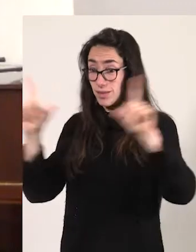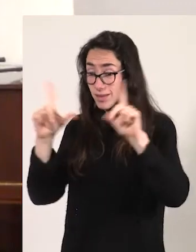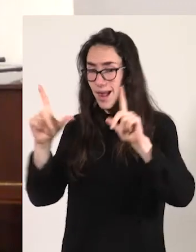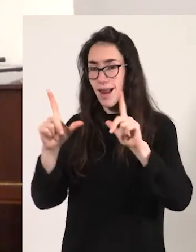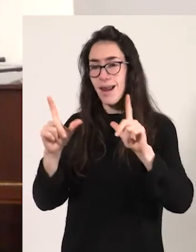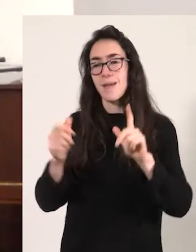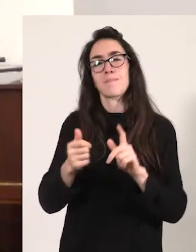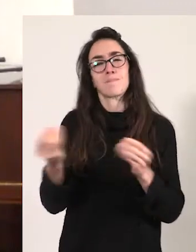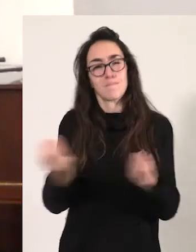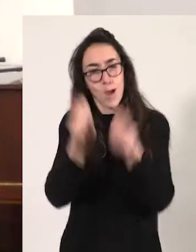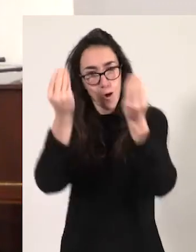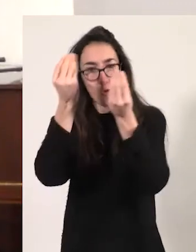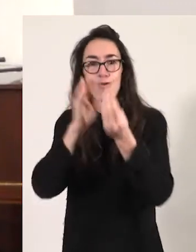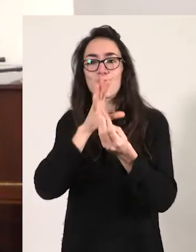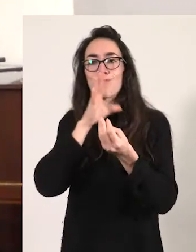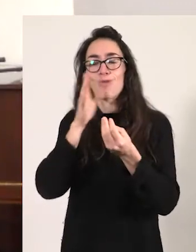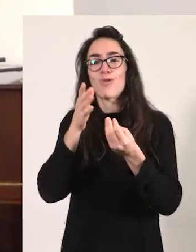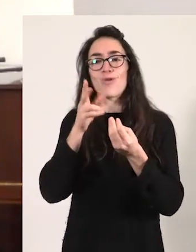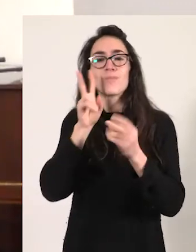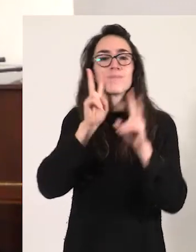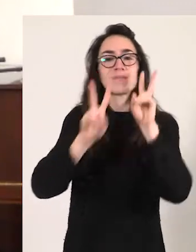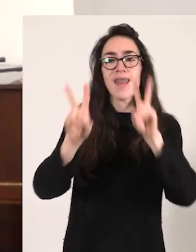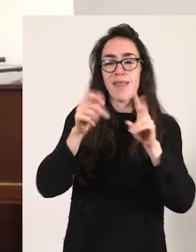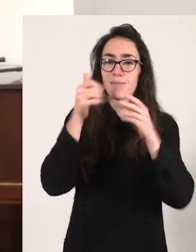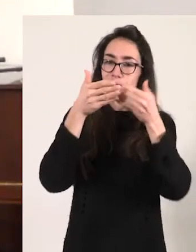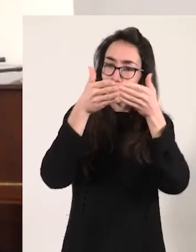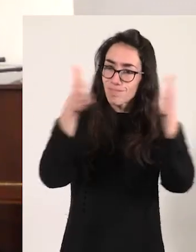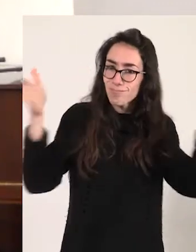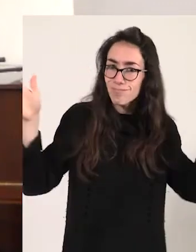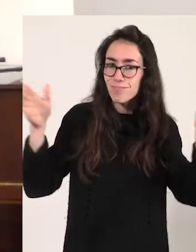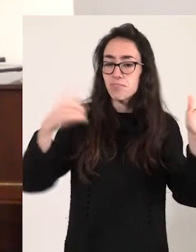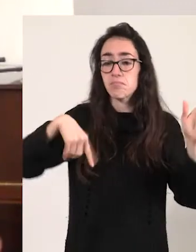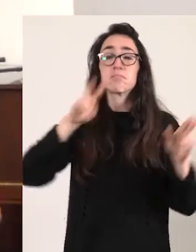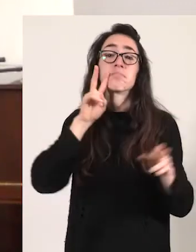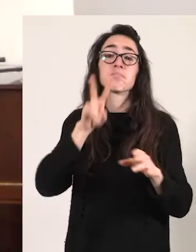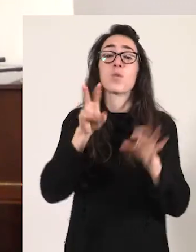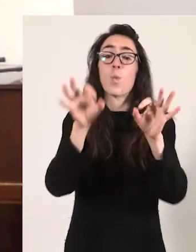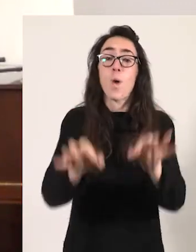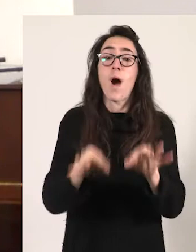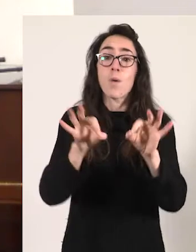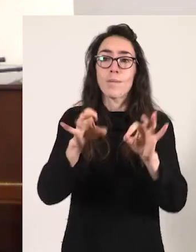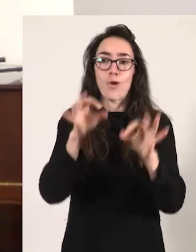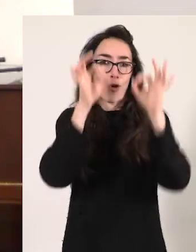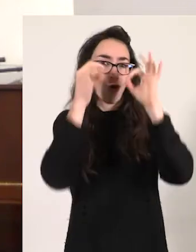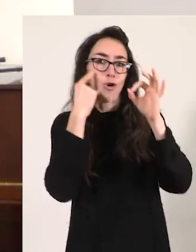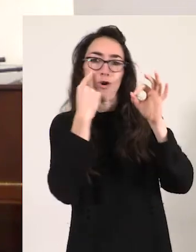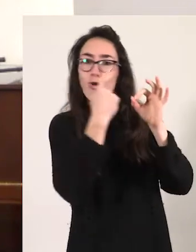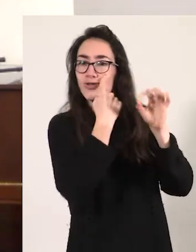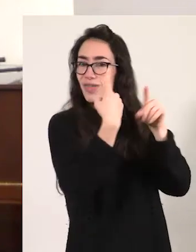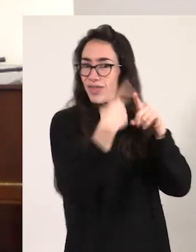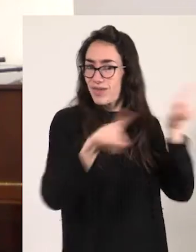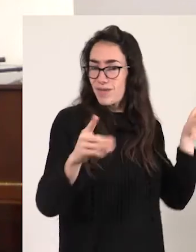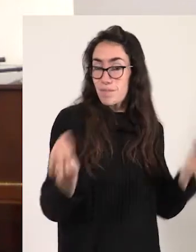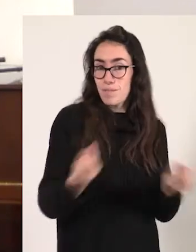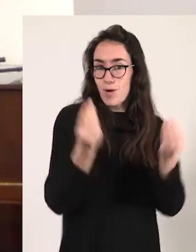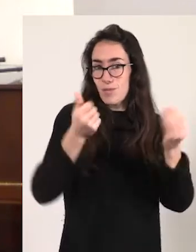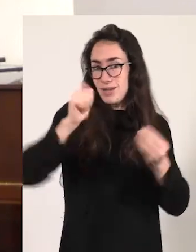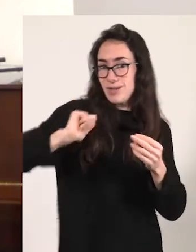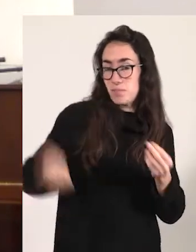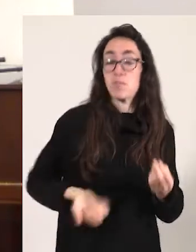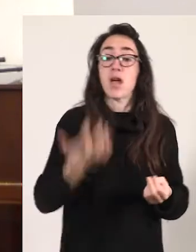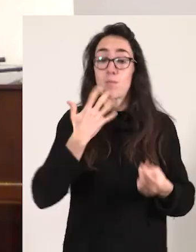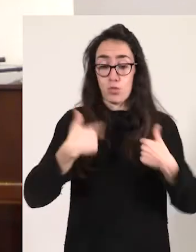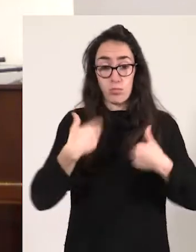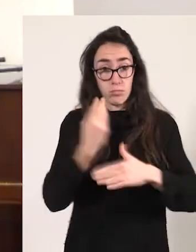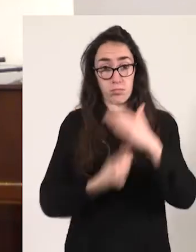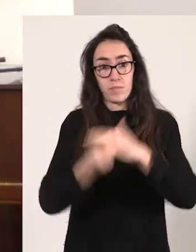mejor porque vas a ofrecer una mirada mucho más amplia acerca de lo que siempre has visto, del escenario de siempre, pero con otros ojos.